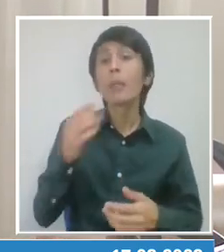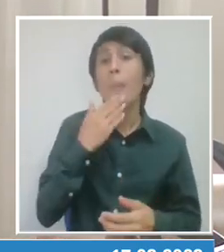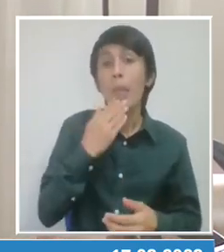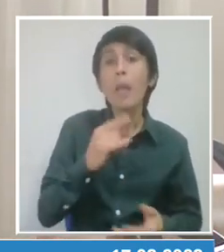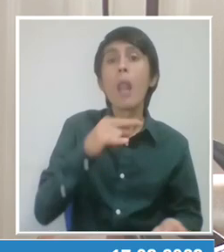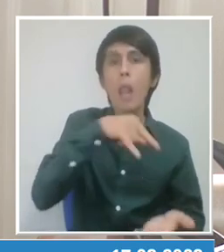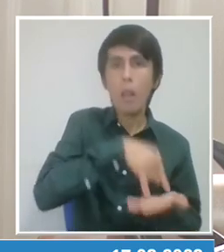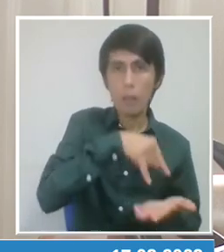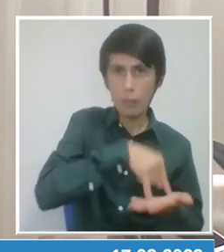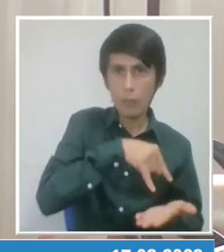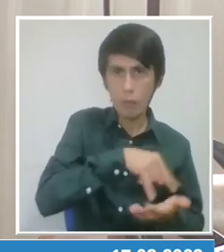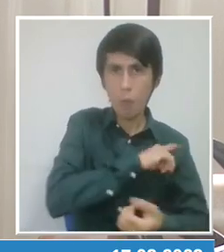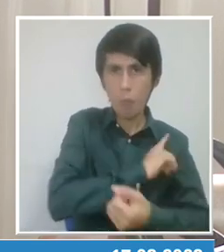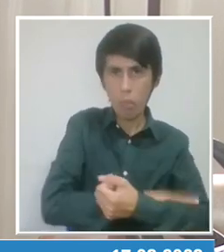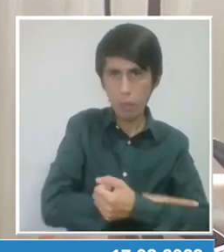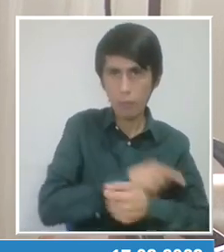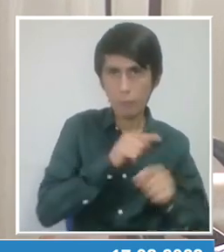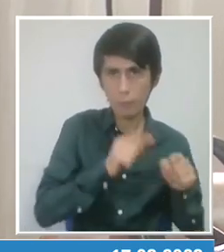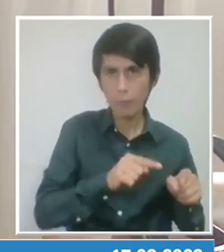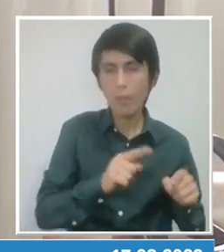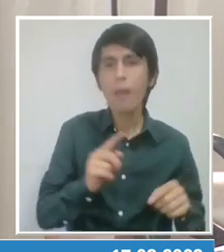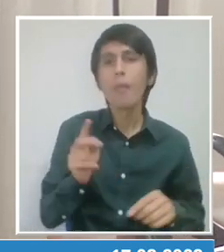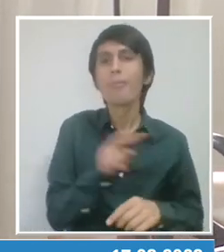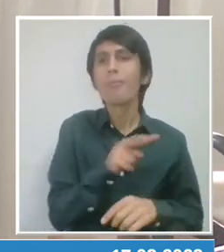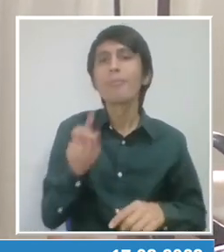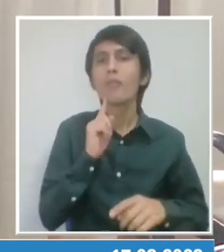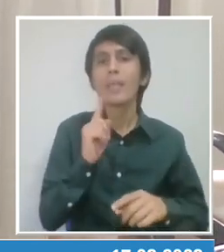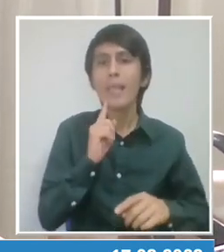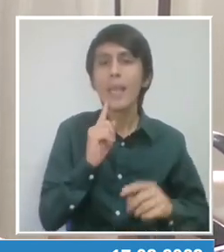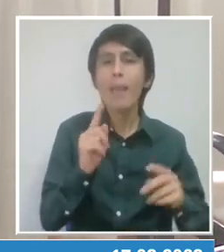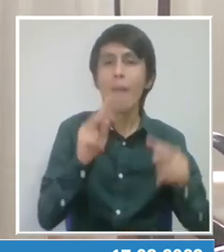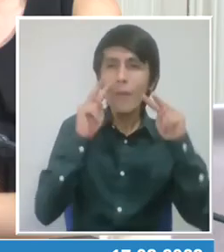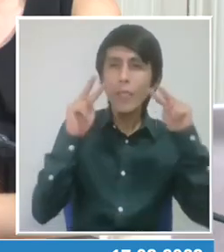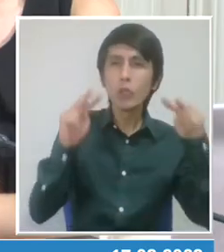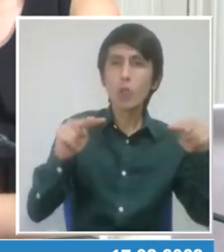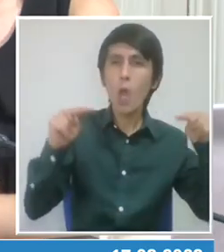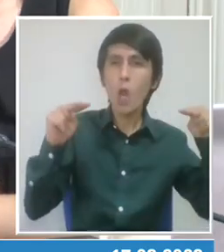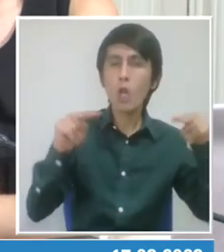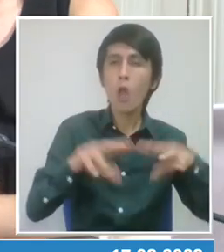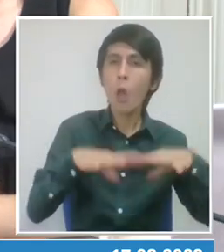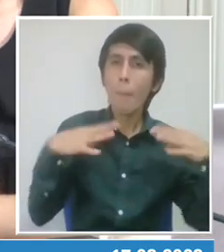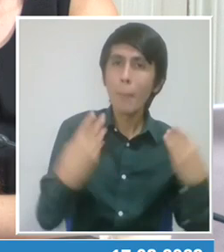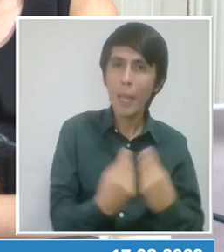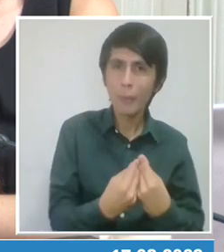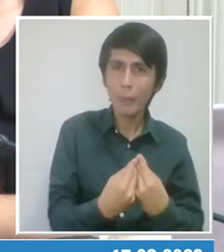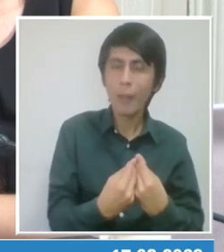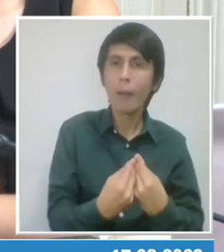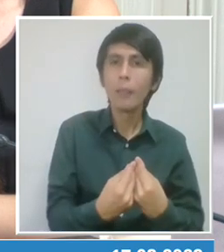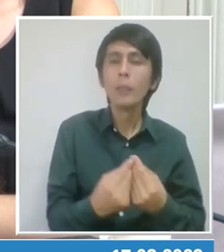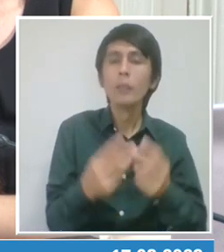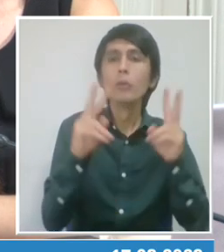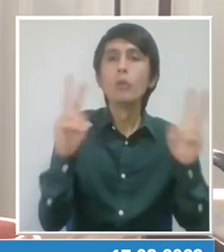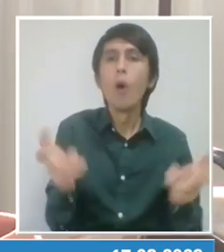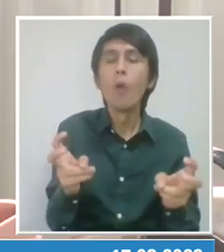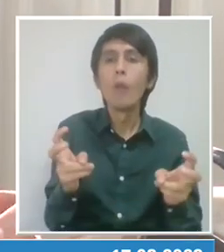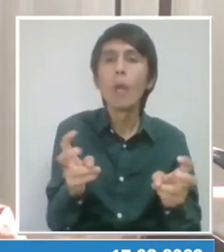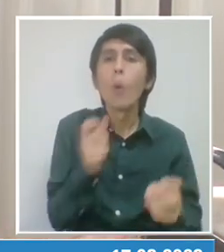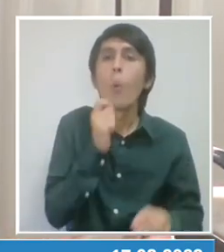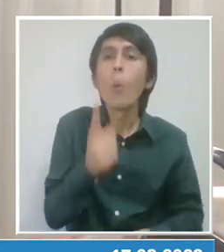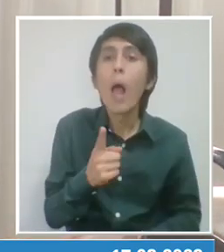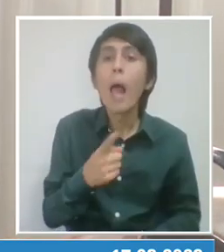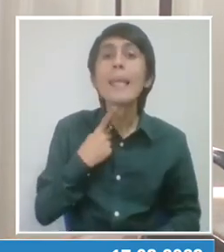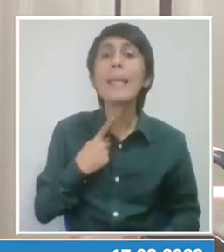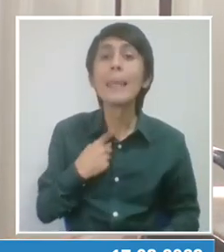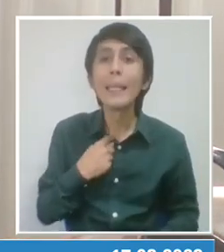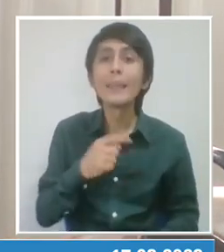también, ¿no es cierto?, que tienen esta visión panorámica de cuáles son los intereses de todos los